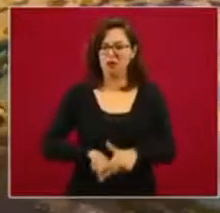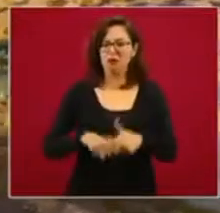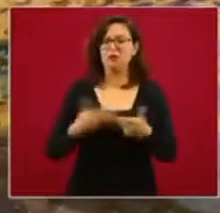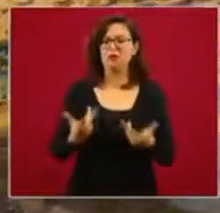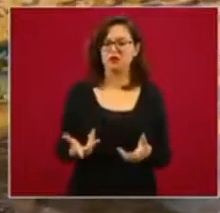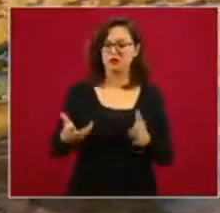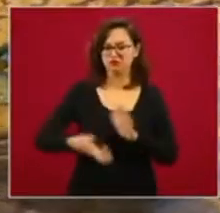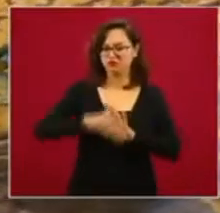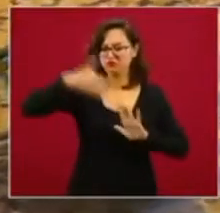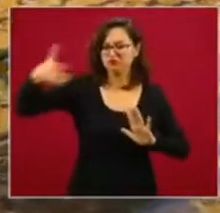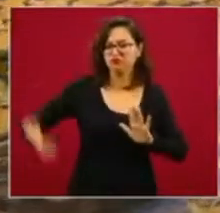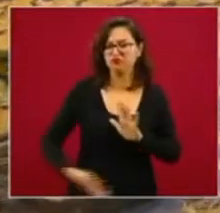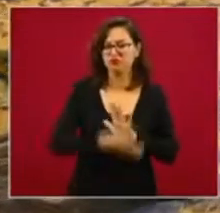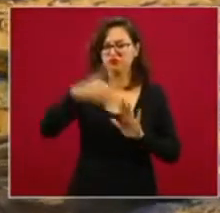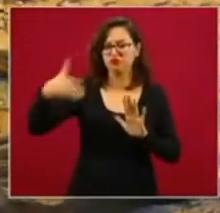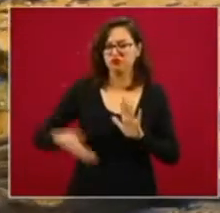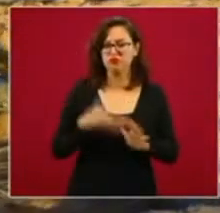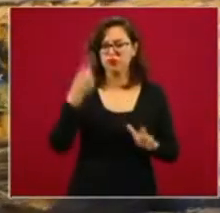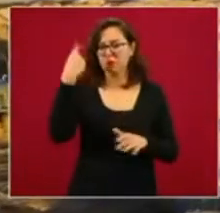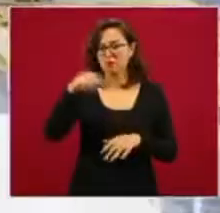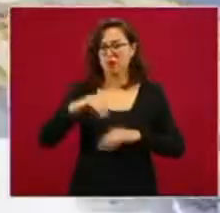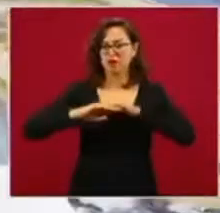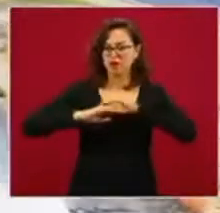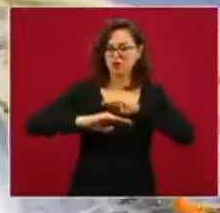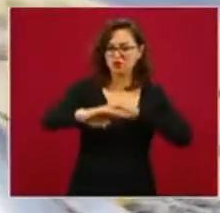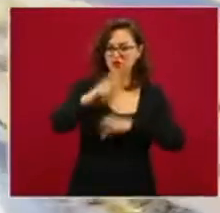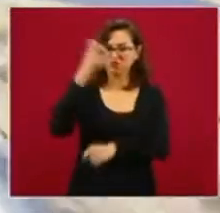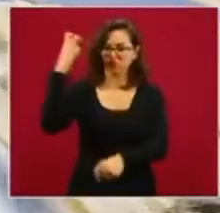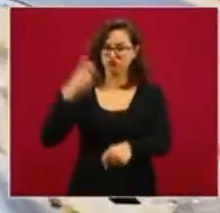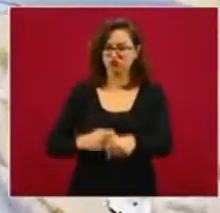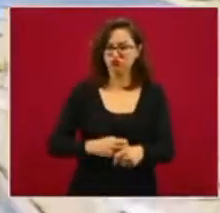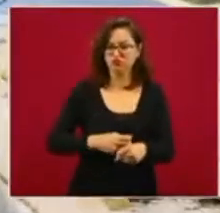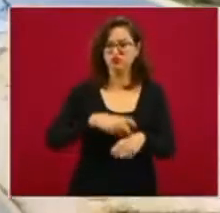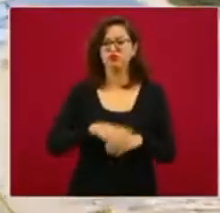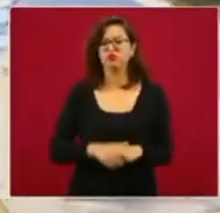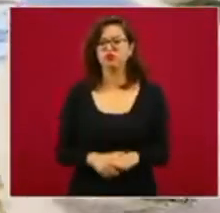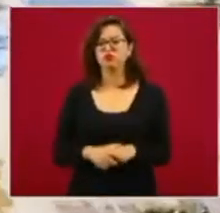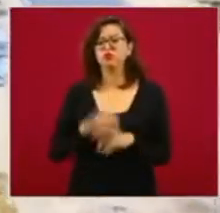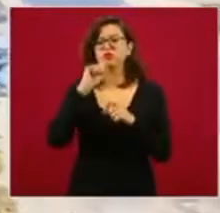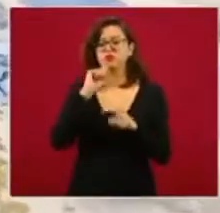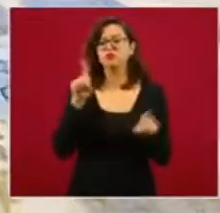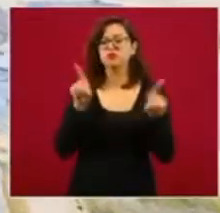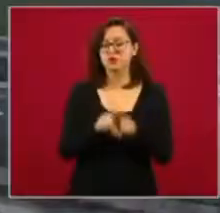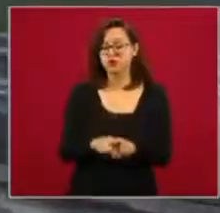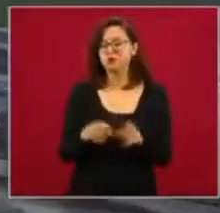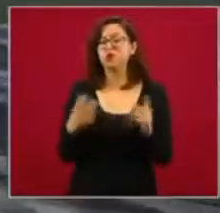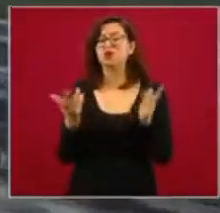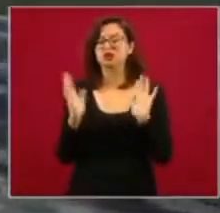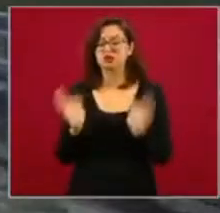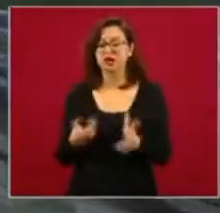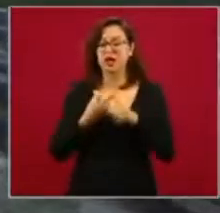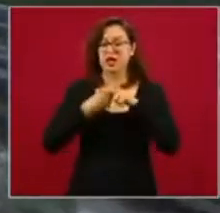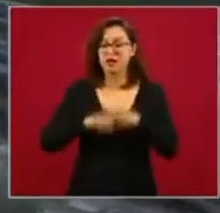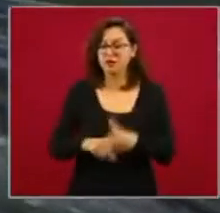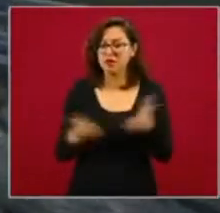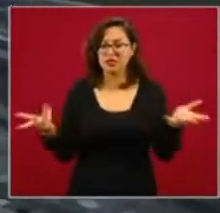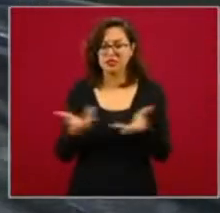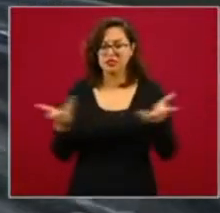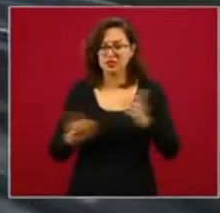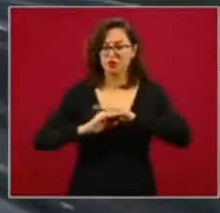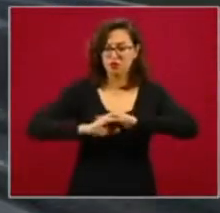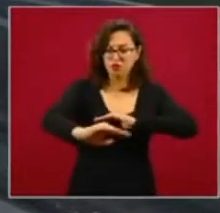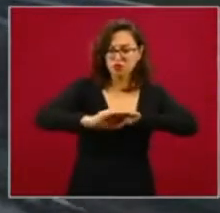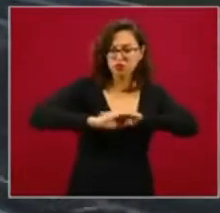caja para el desplante de la estructura del pavimento en la pista central. En calles de rodaje y plataformas, se conforman las últimas capas de